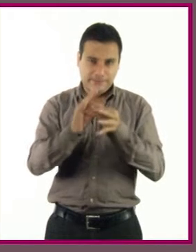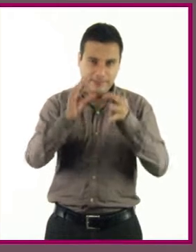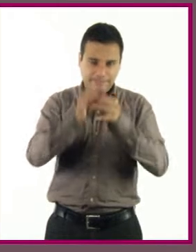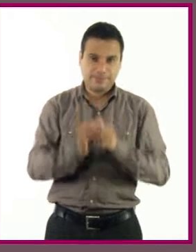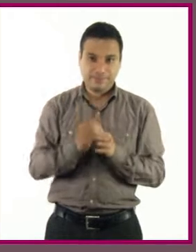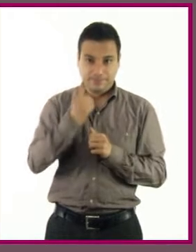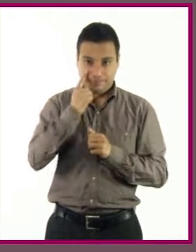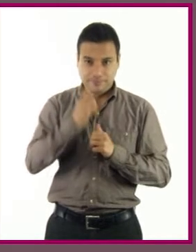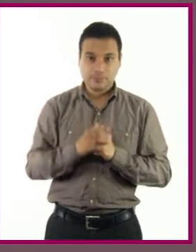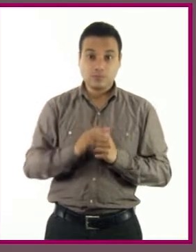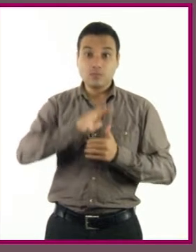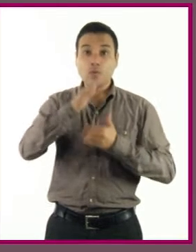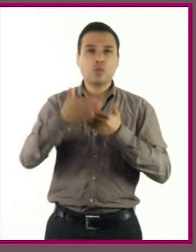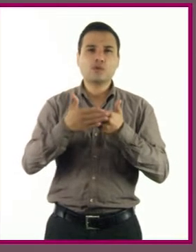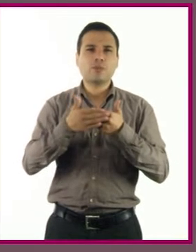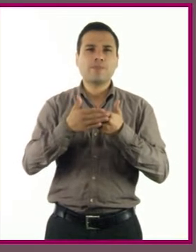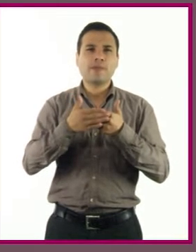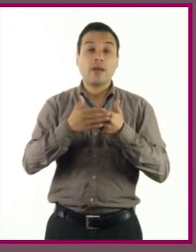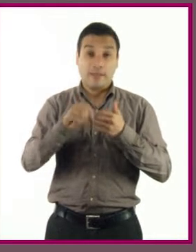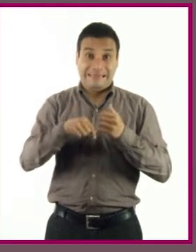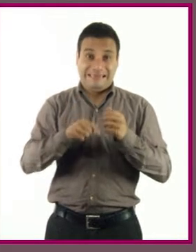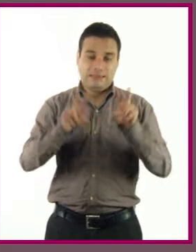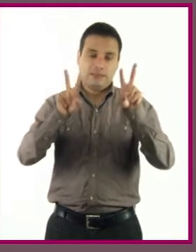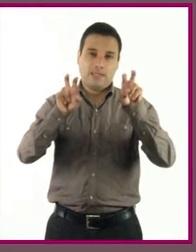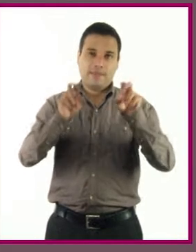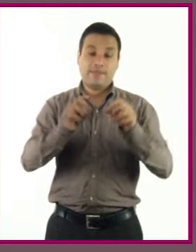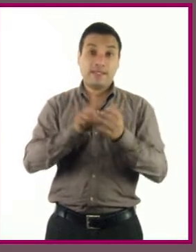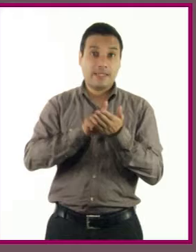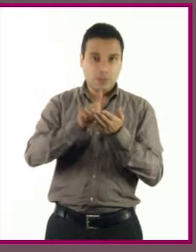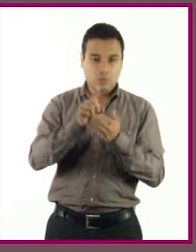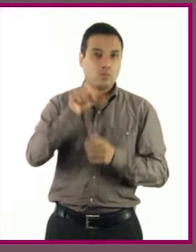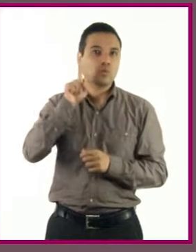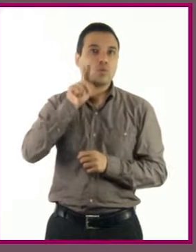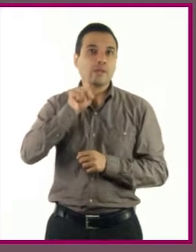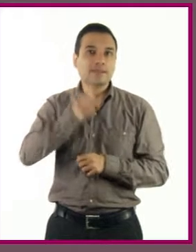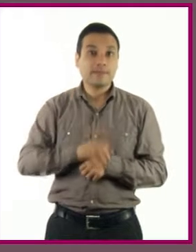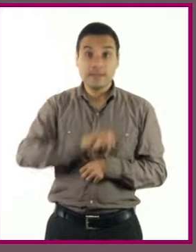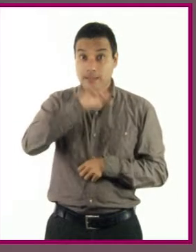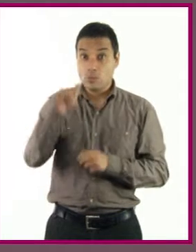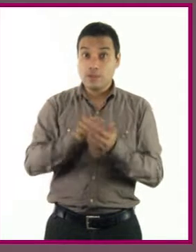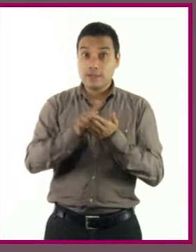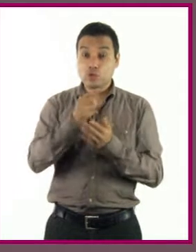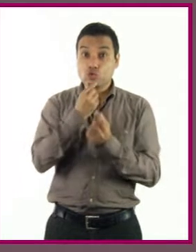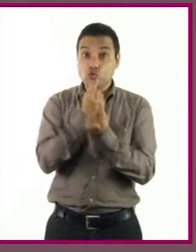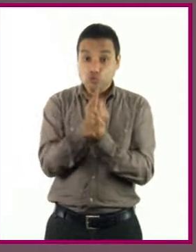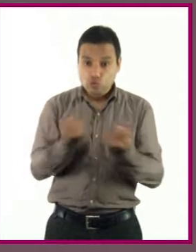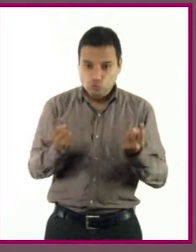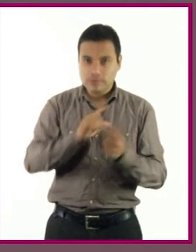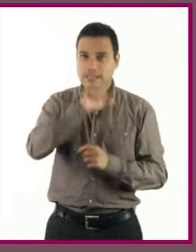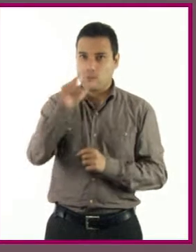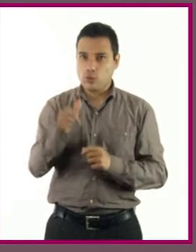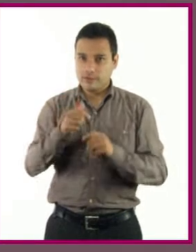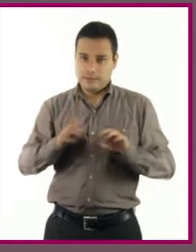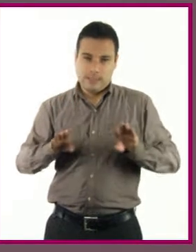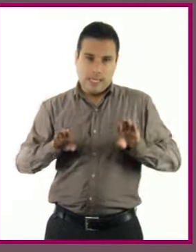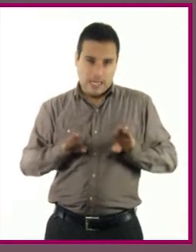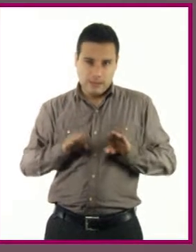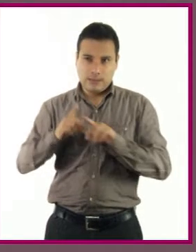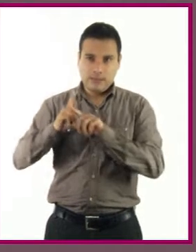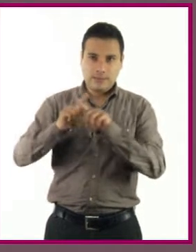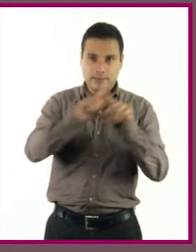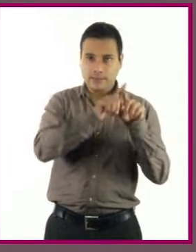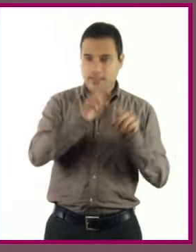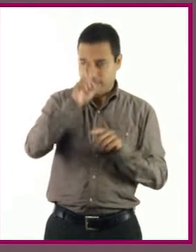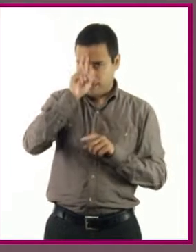la historia de los derechos de las mujeres, luego los de la infancia y finalmente el respeto a la diversidad. Para